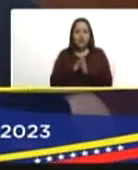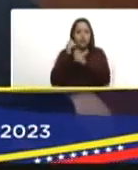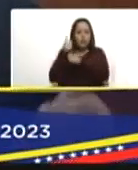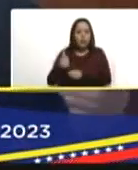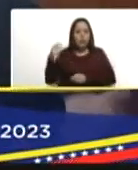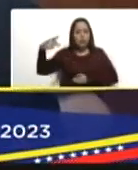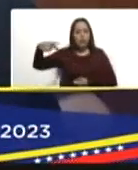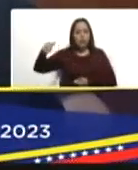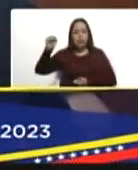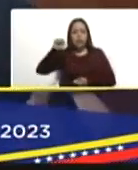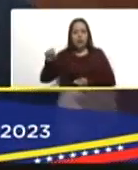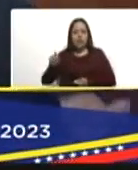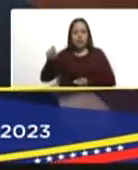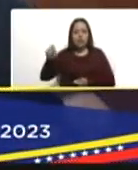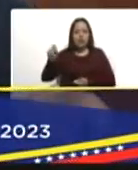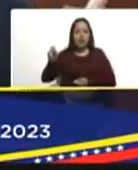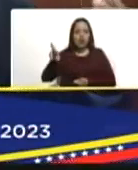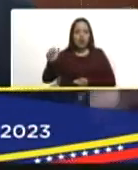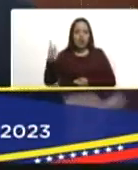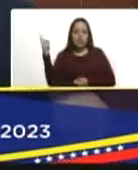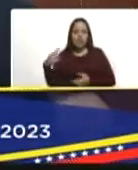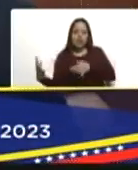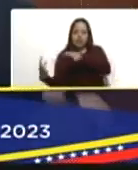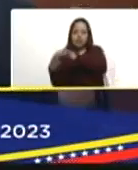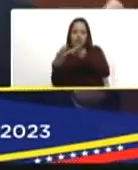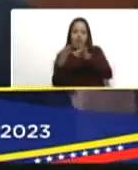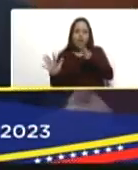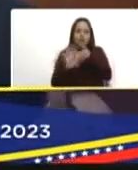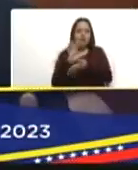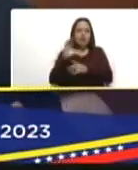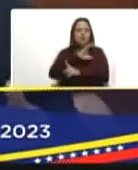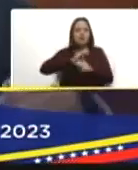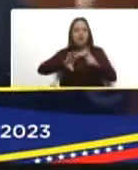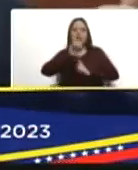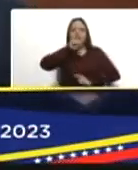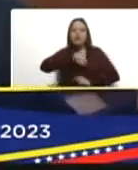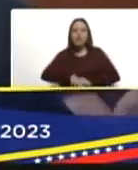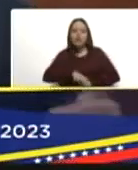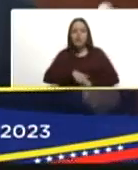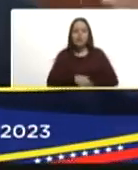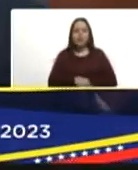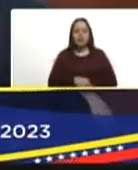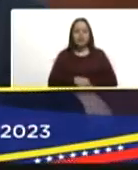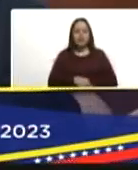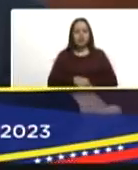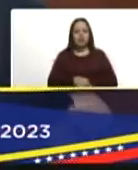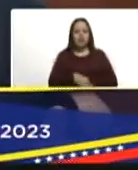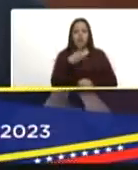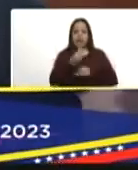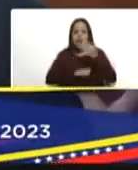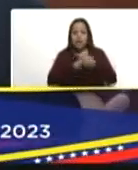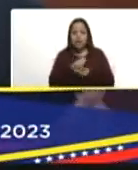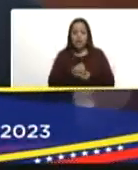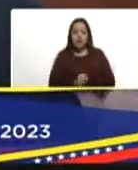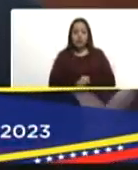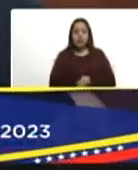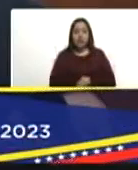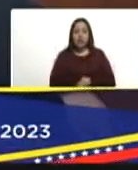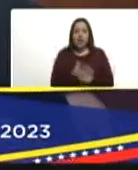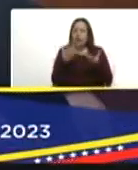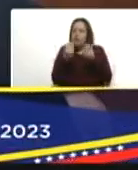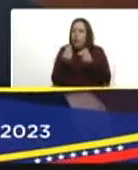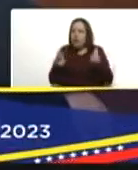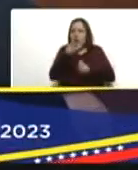distintas rutas de naturaleza culturales históricas lo que hizo que los cientos de miles de